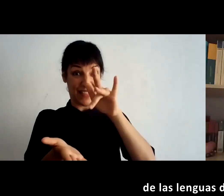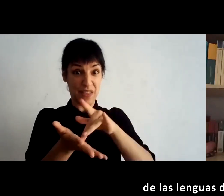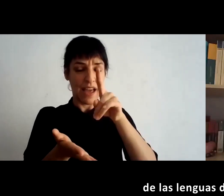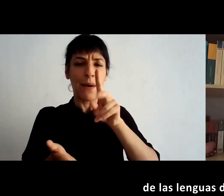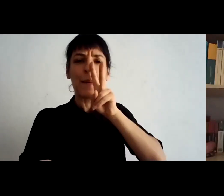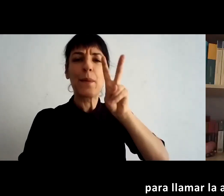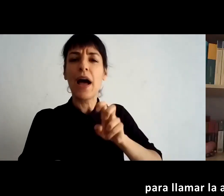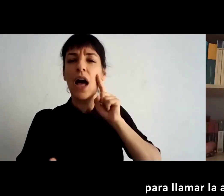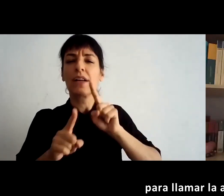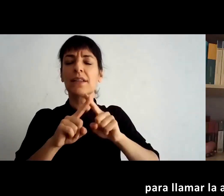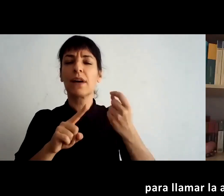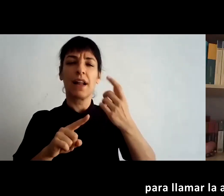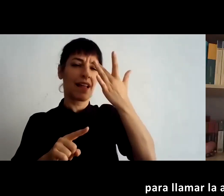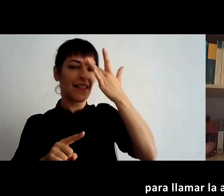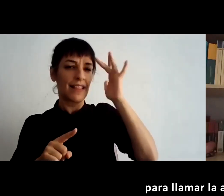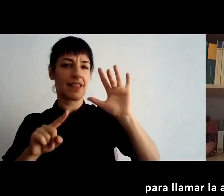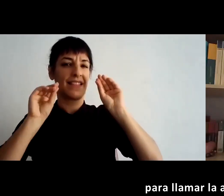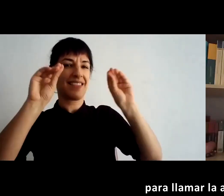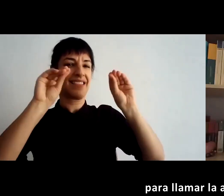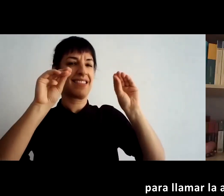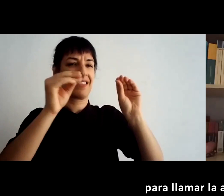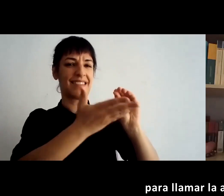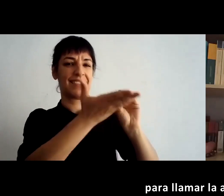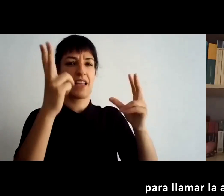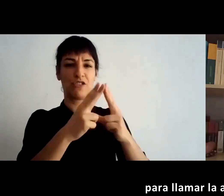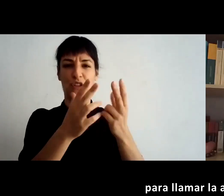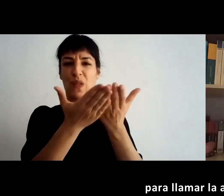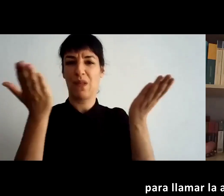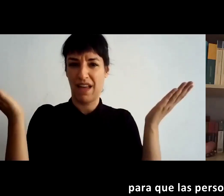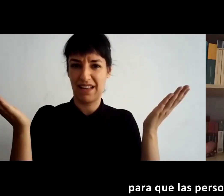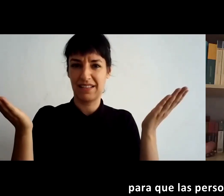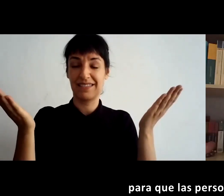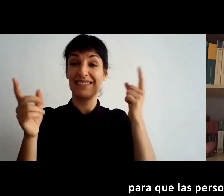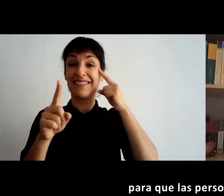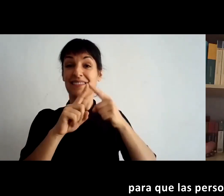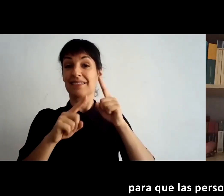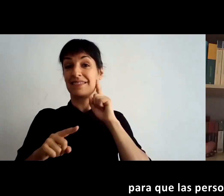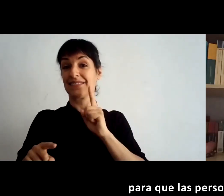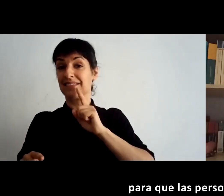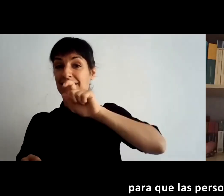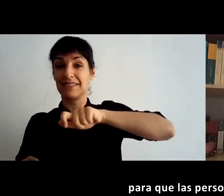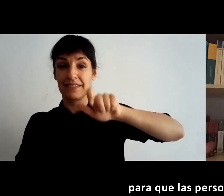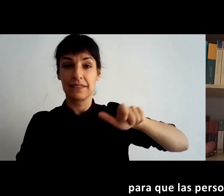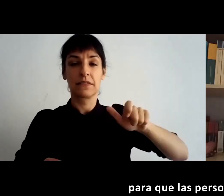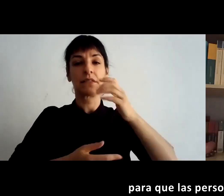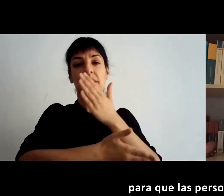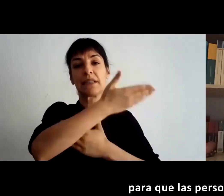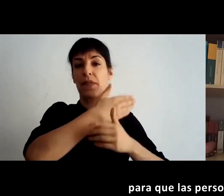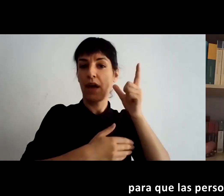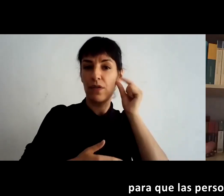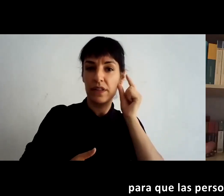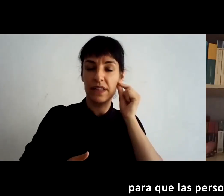para llamar la atención al conjunto de la sociedad para que las personas sordas, con discapacidad